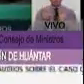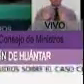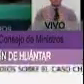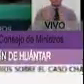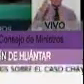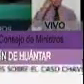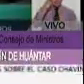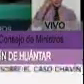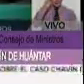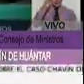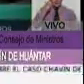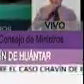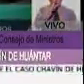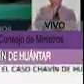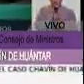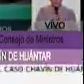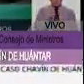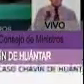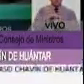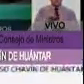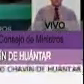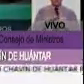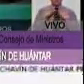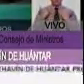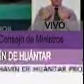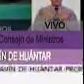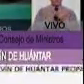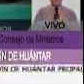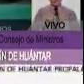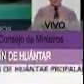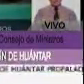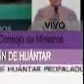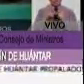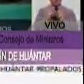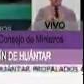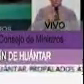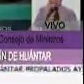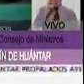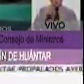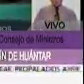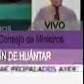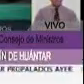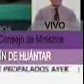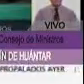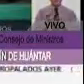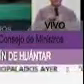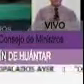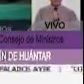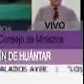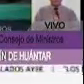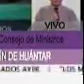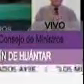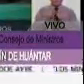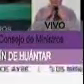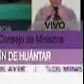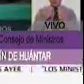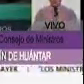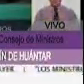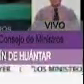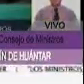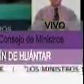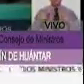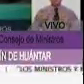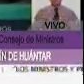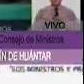se reflexione seriamente sobre lo que el daño que se está haciendo al país con este penoso asunto.